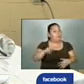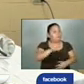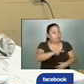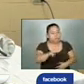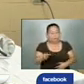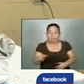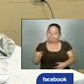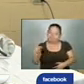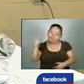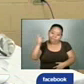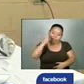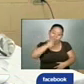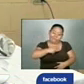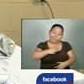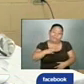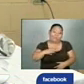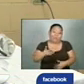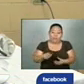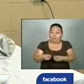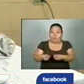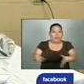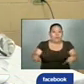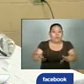agricultores, vamos a perder,